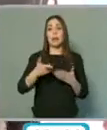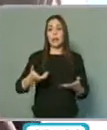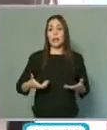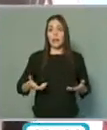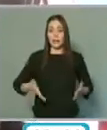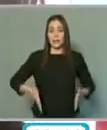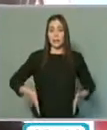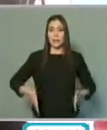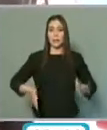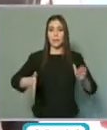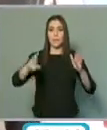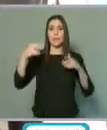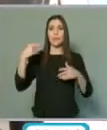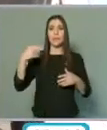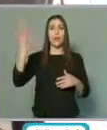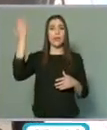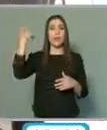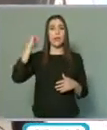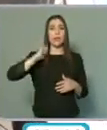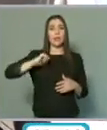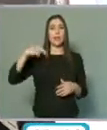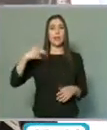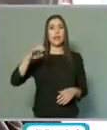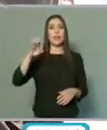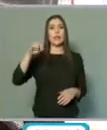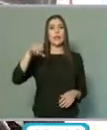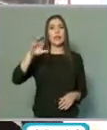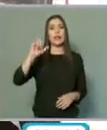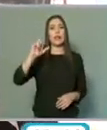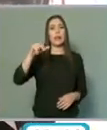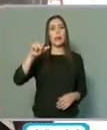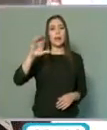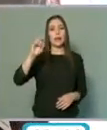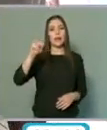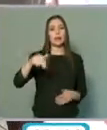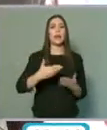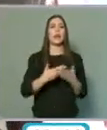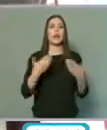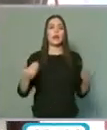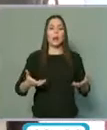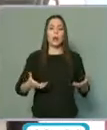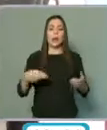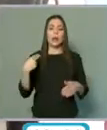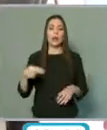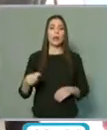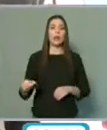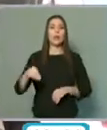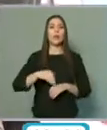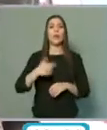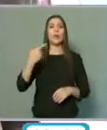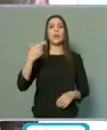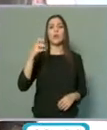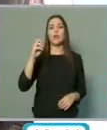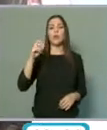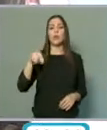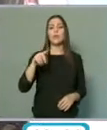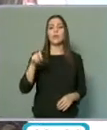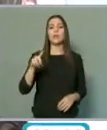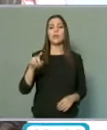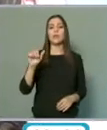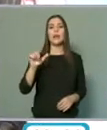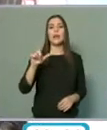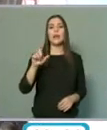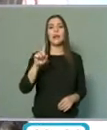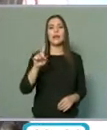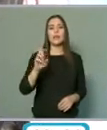arbolada, ¿sabe? Se llamaba antiguamente de la Encarnación, hoy se llama González Obregón. Por cierto, tío, ¿usted